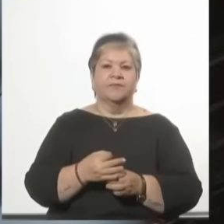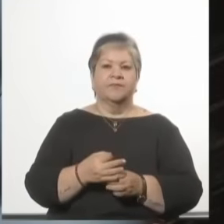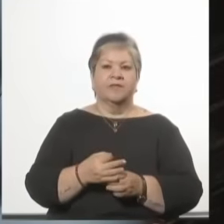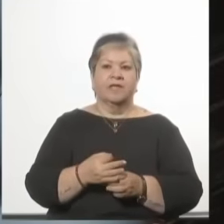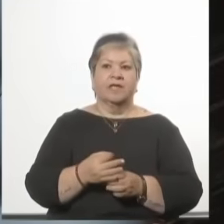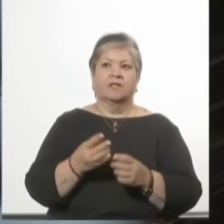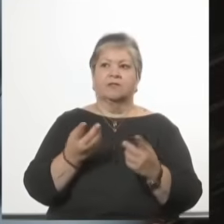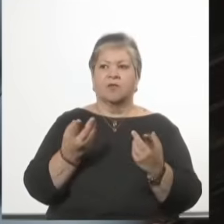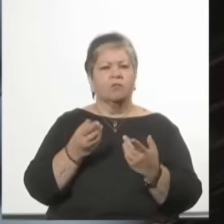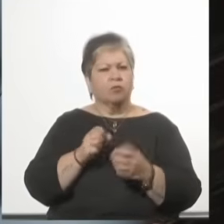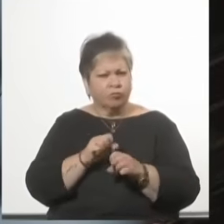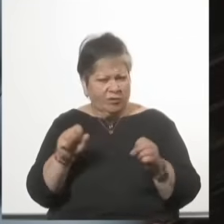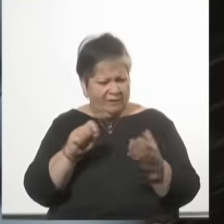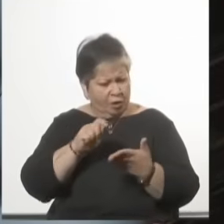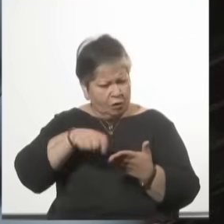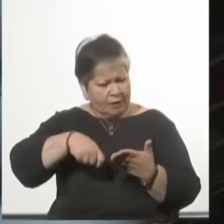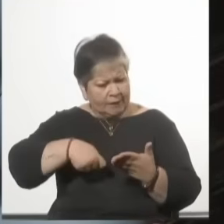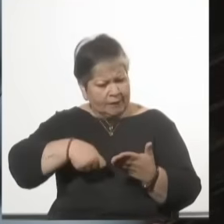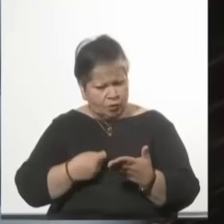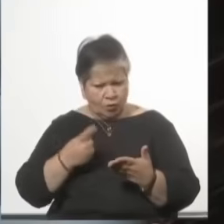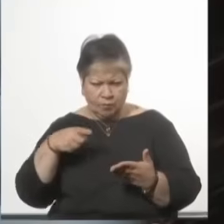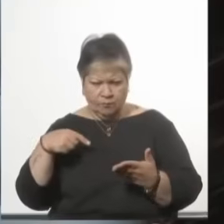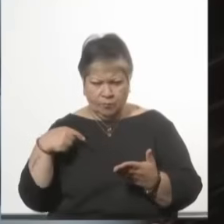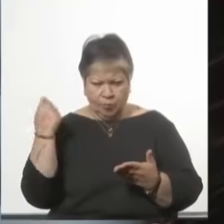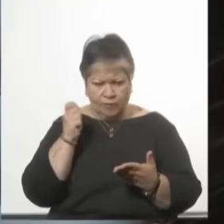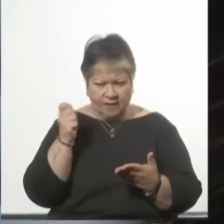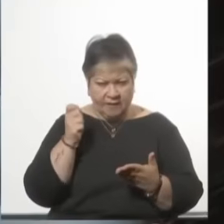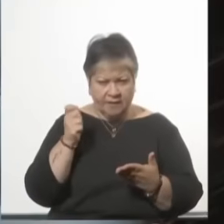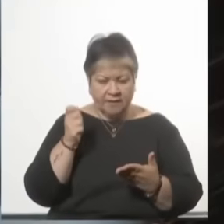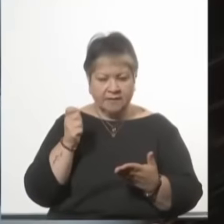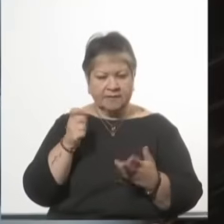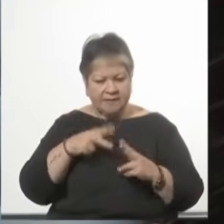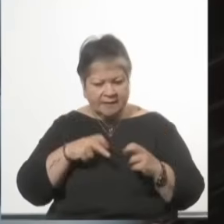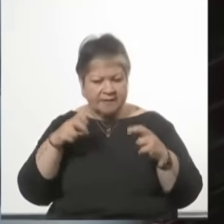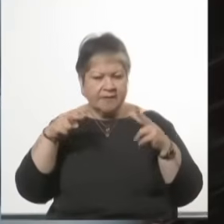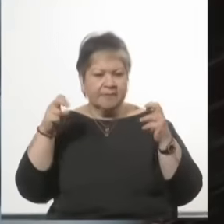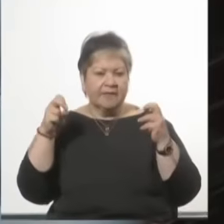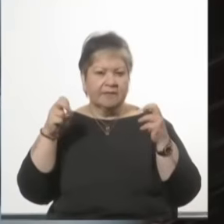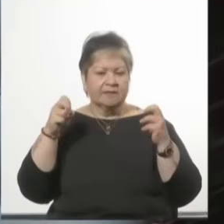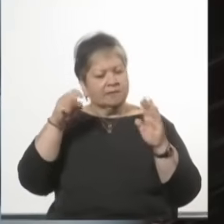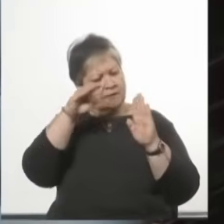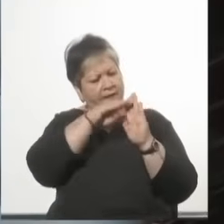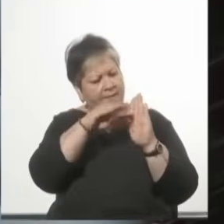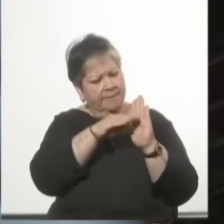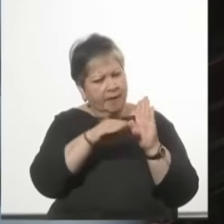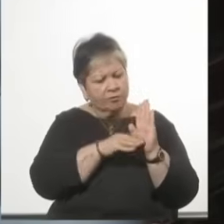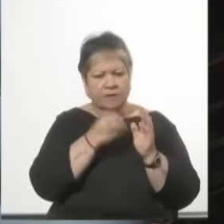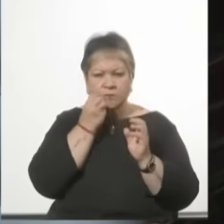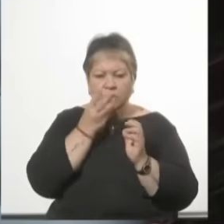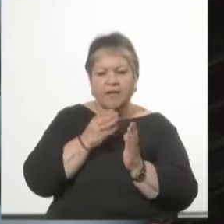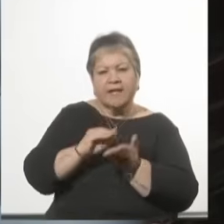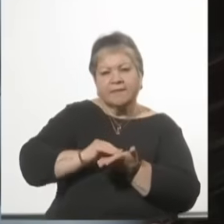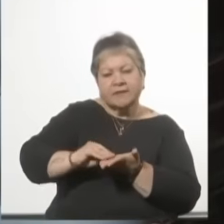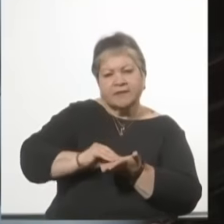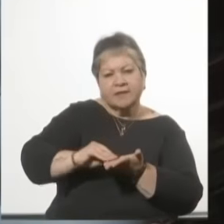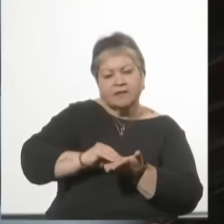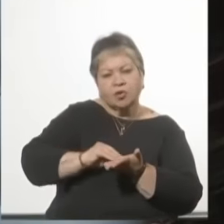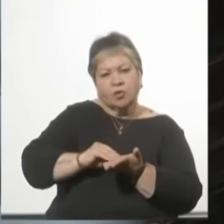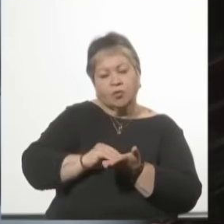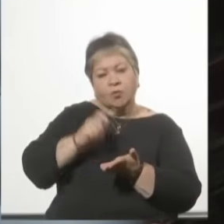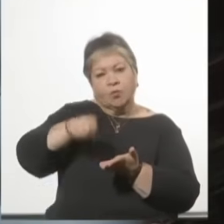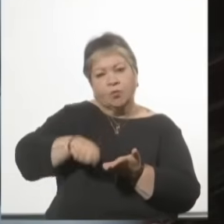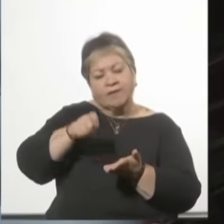contratación pública. Esto es, examinar si desde la perspectiva de las estrictas pautas de buena administración a la que jurídica y éticamente